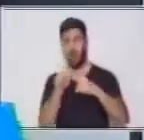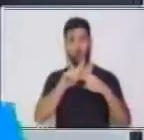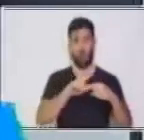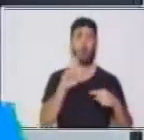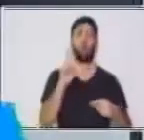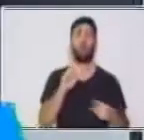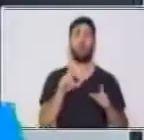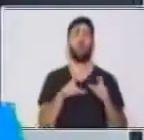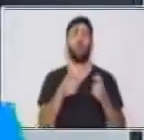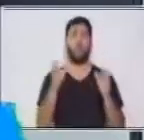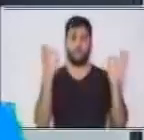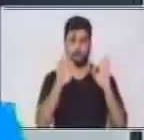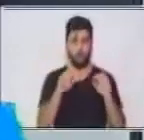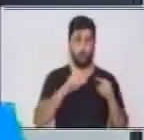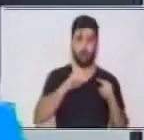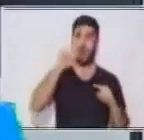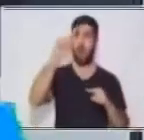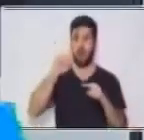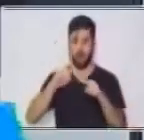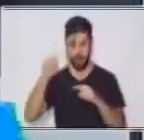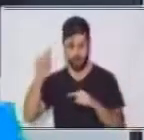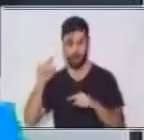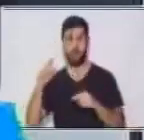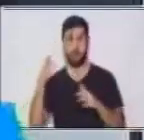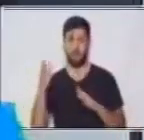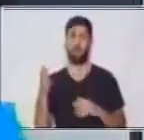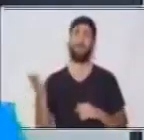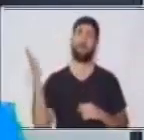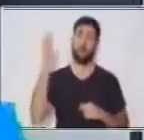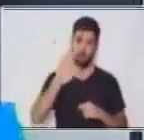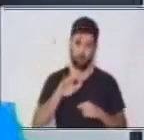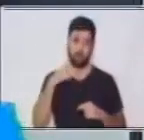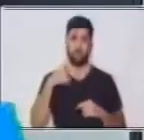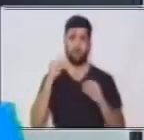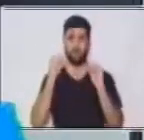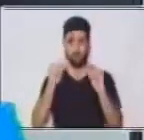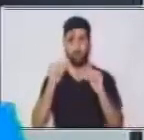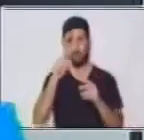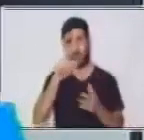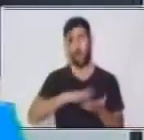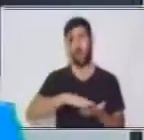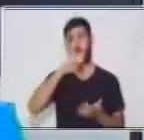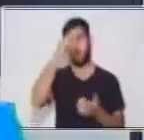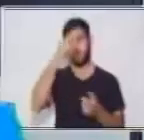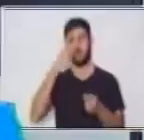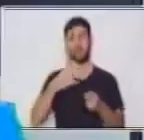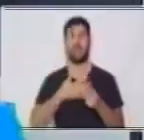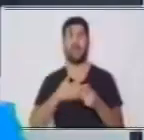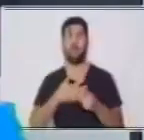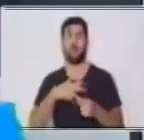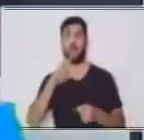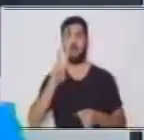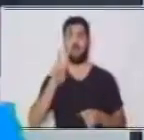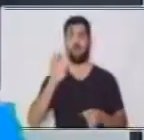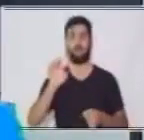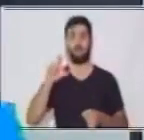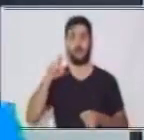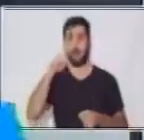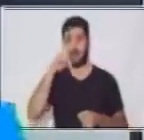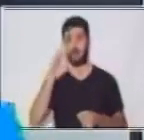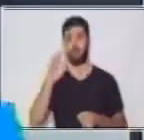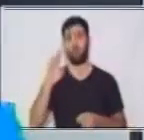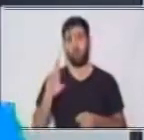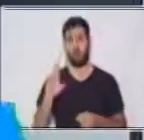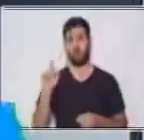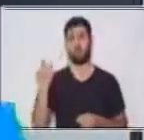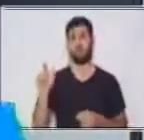la elevación que tiene esa magnitud. Más adelante en otros cursos tú lo aprenderás como vector, que tiene que ver que